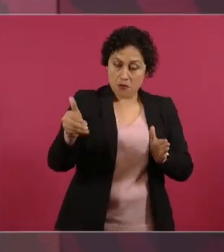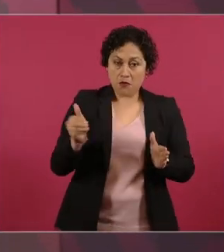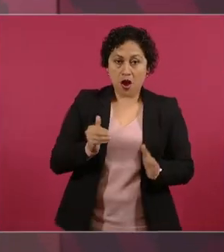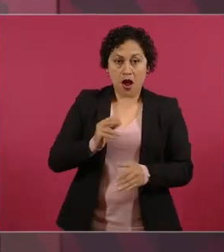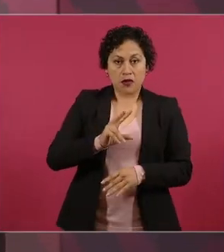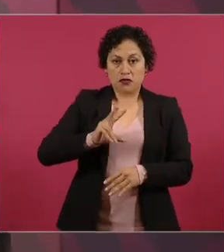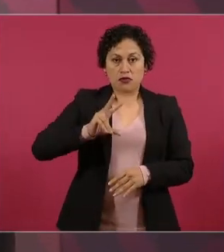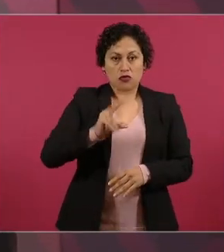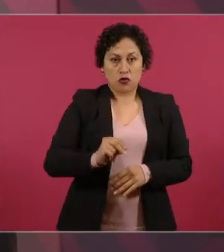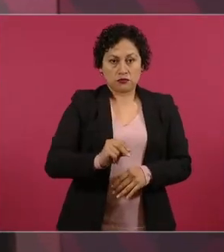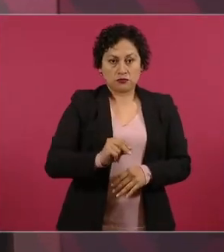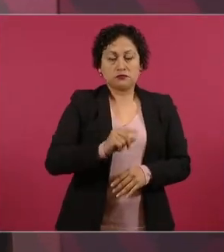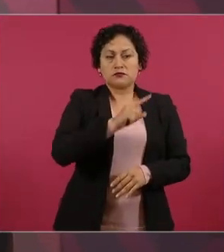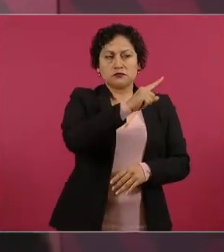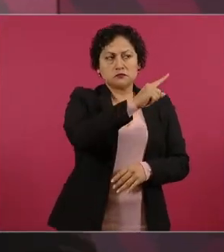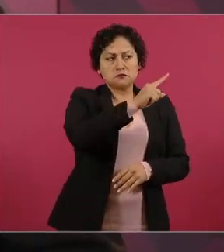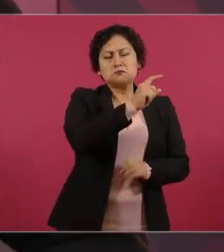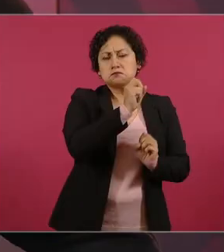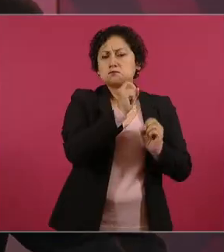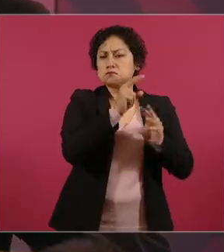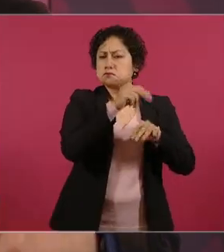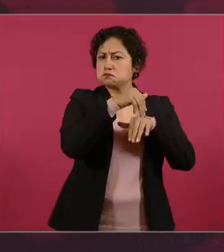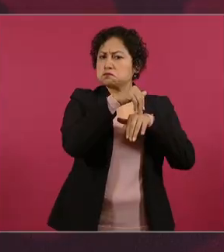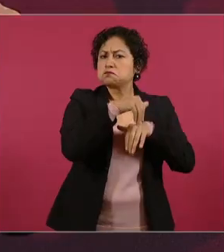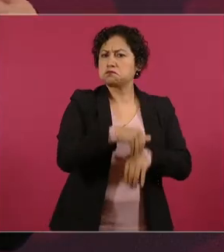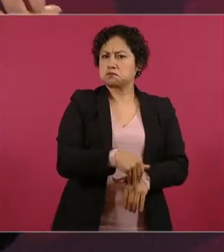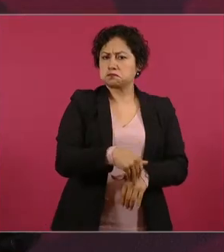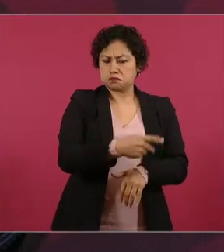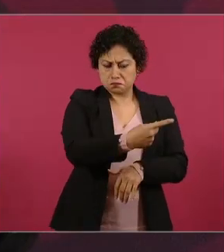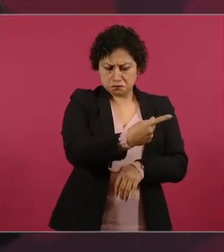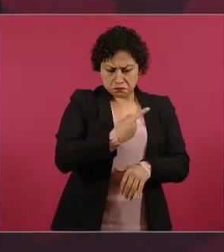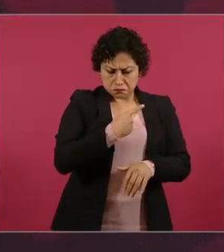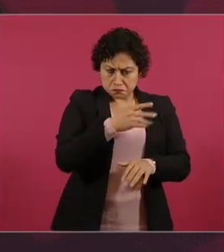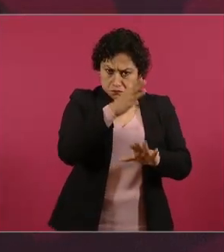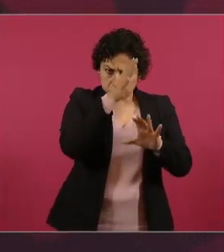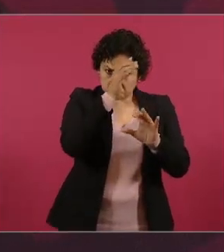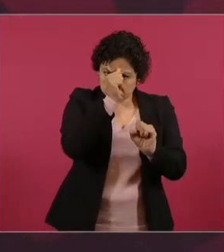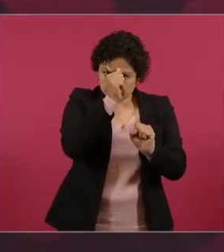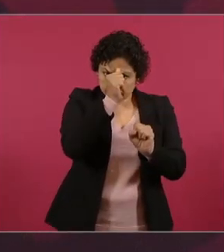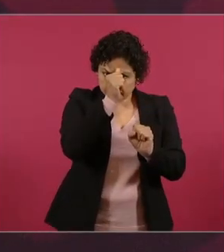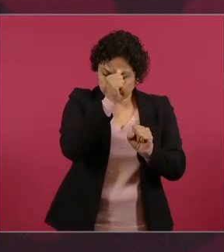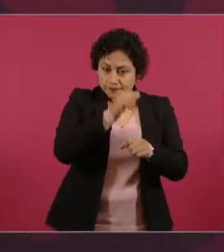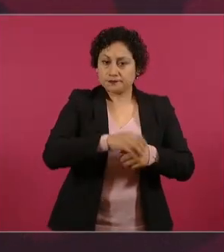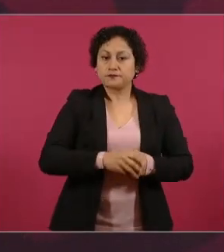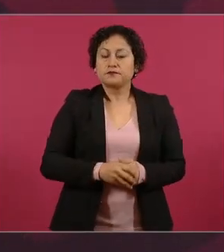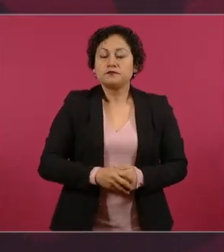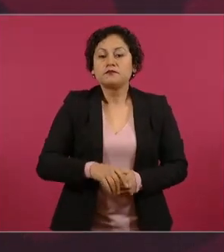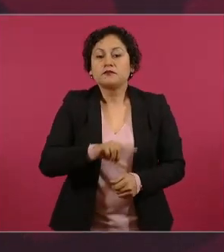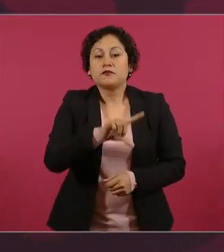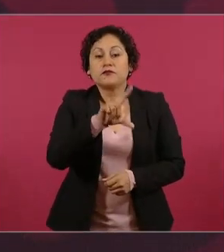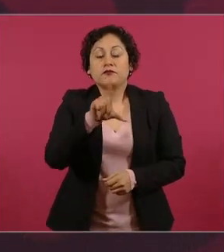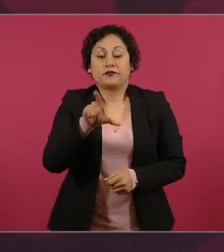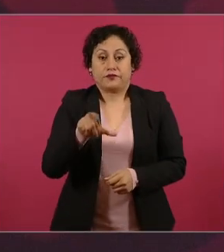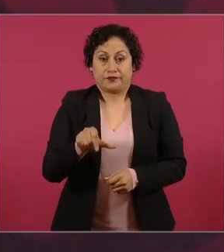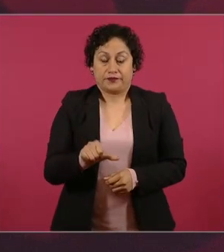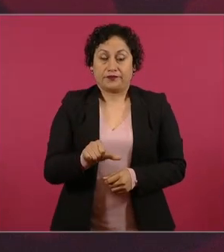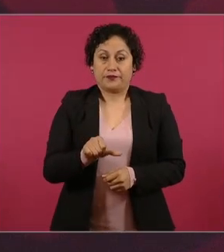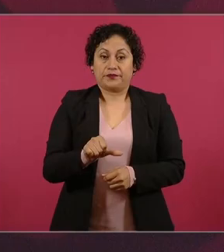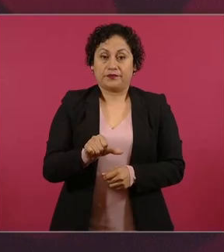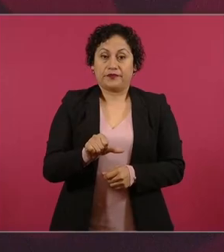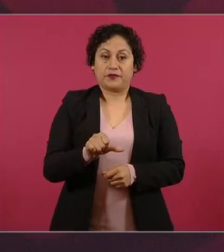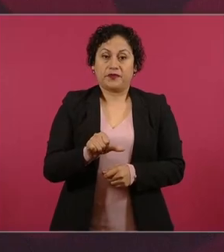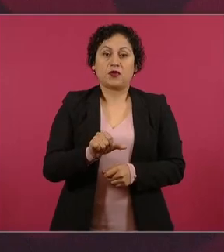Y se portó muy bien. Y una vez que le propongo, cuando estábamos en